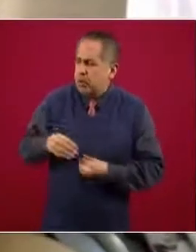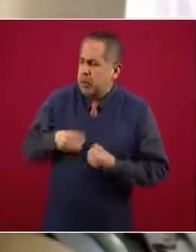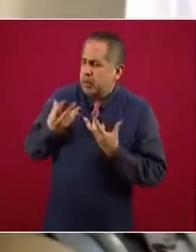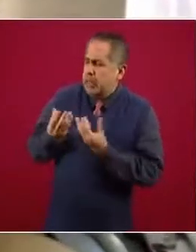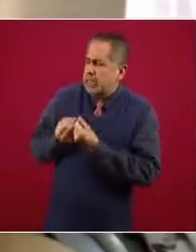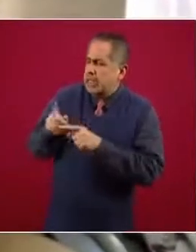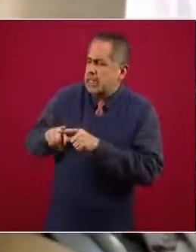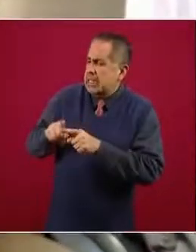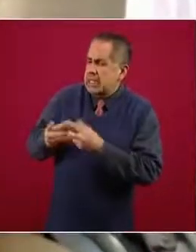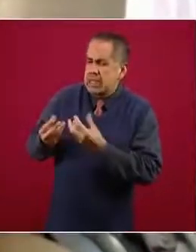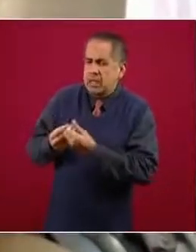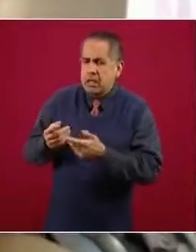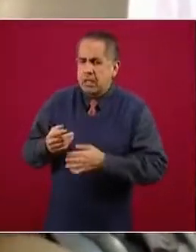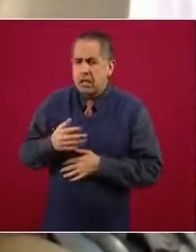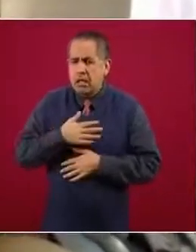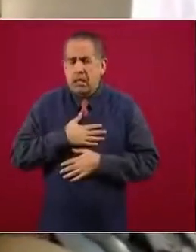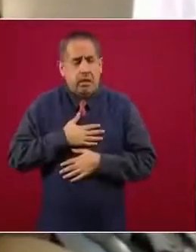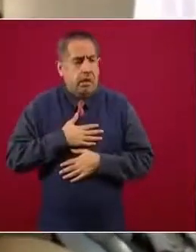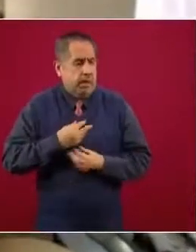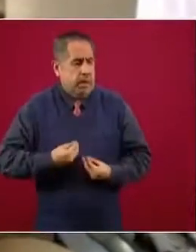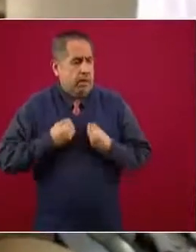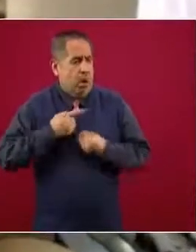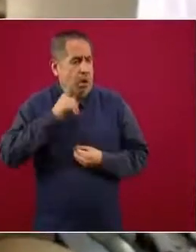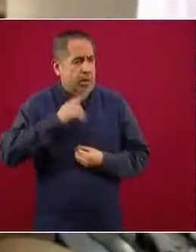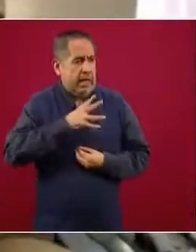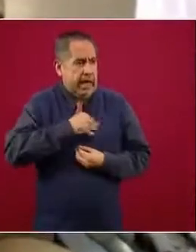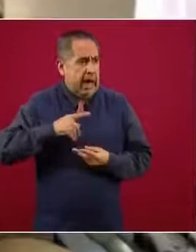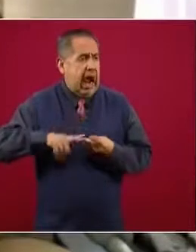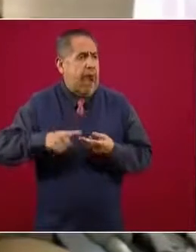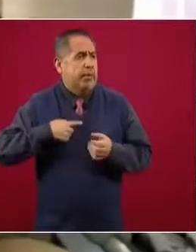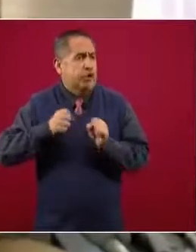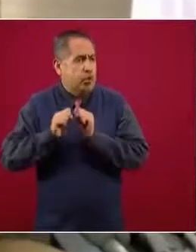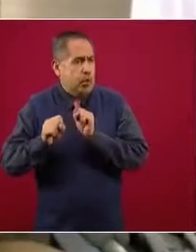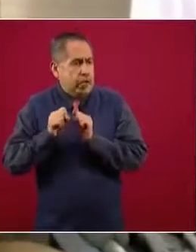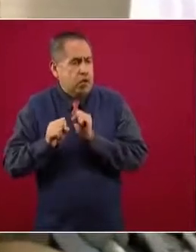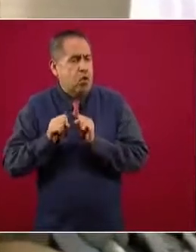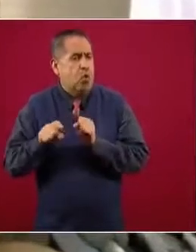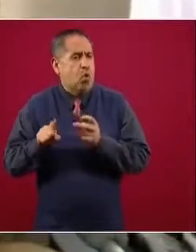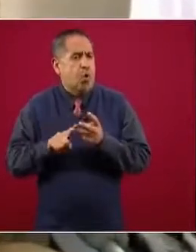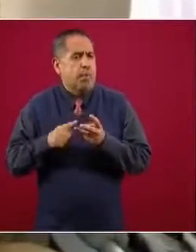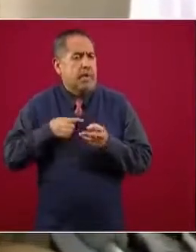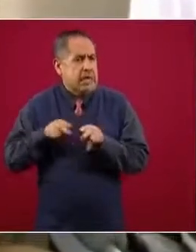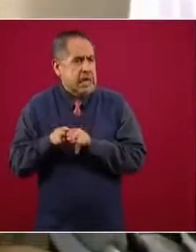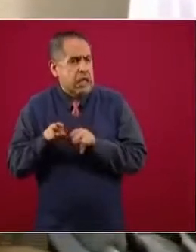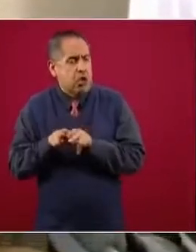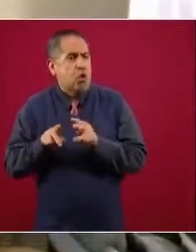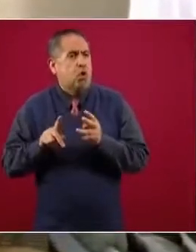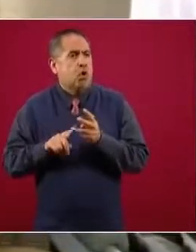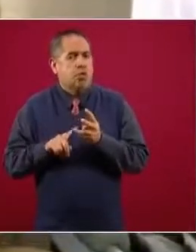usted? Vivo con mi hija, mi sobrino, mi nieto